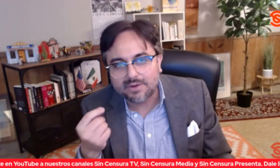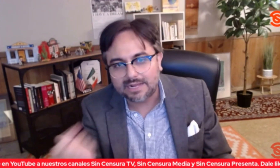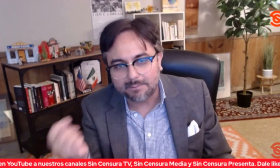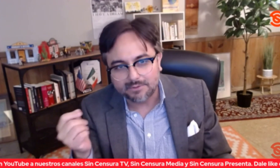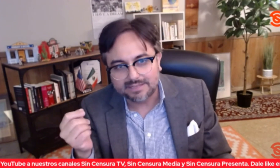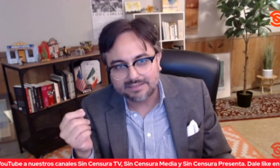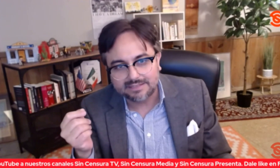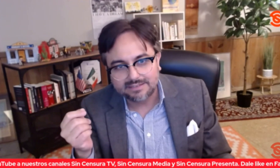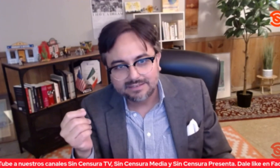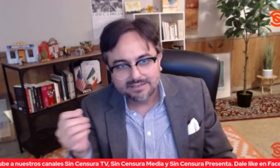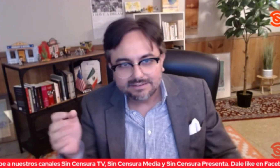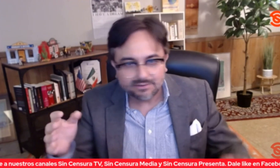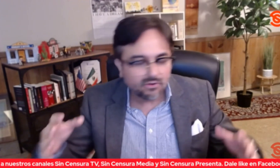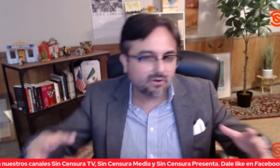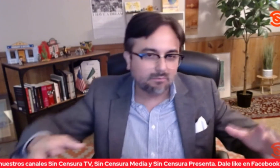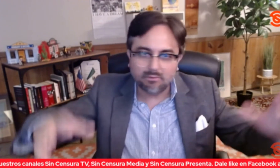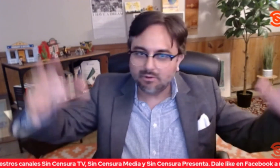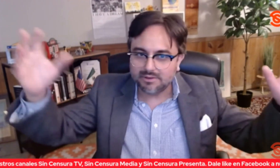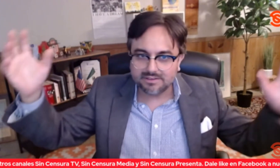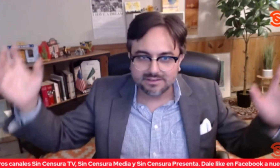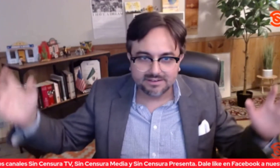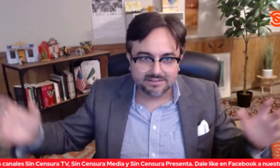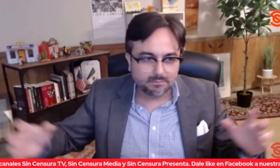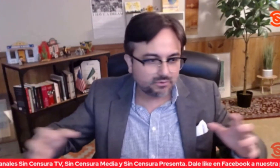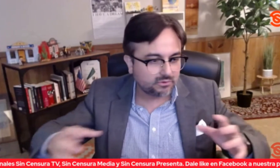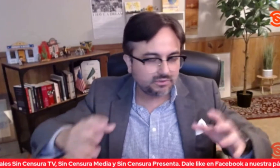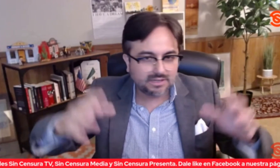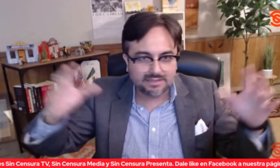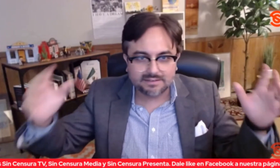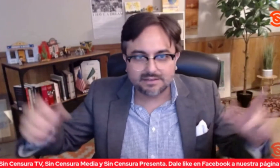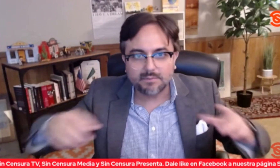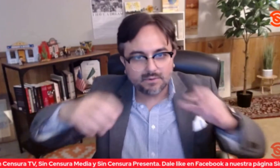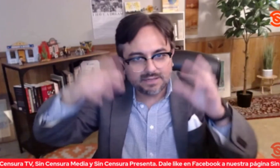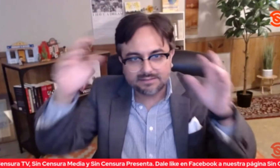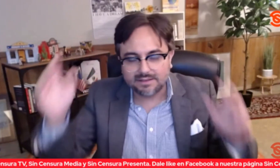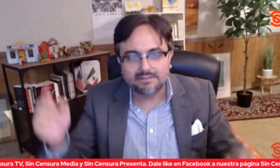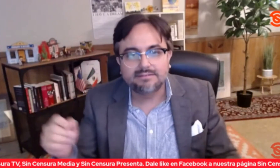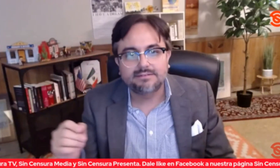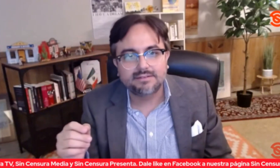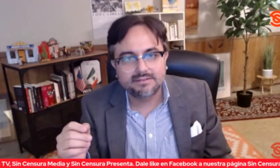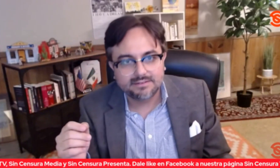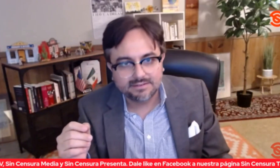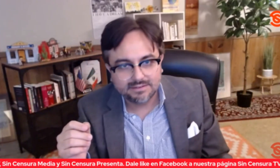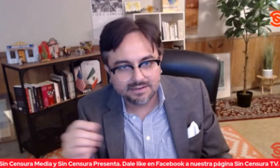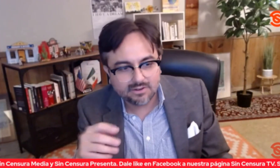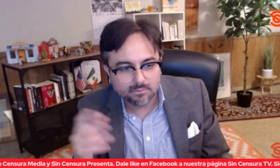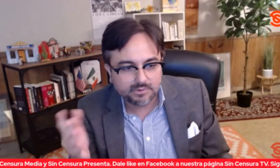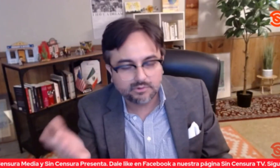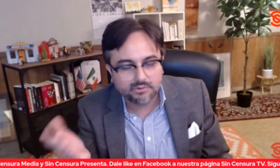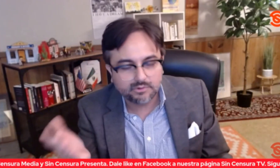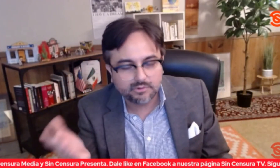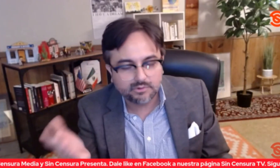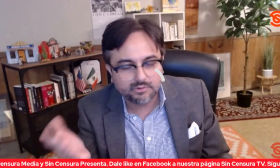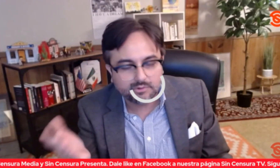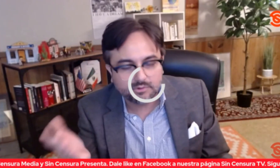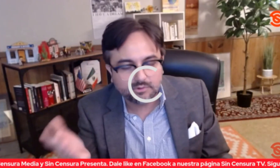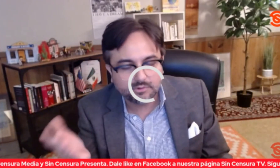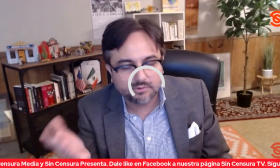acompaña una camioneta, sino un convoy de motocicletas, camionetas, helicópteros.